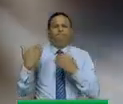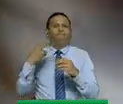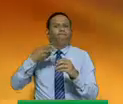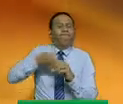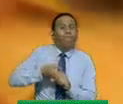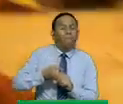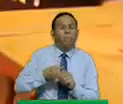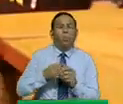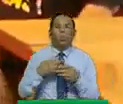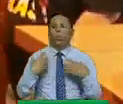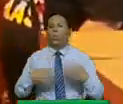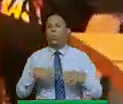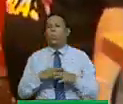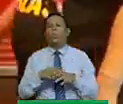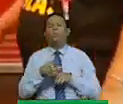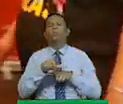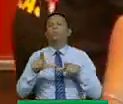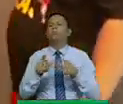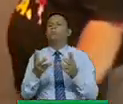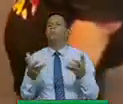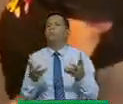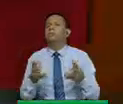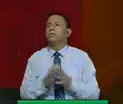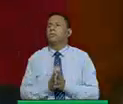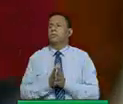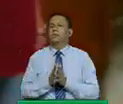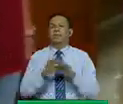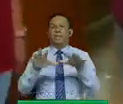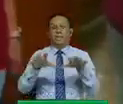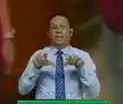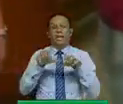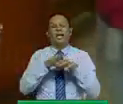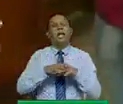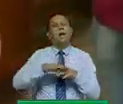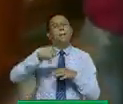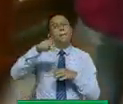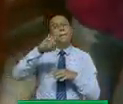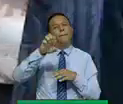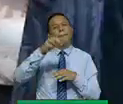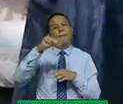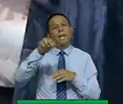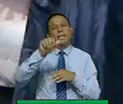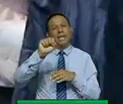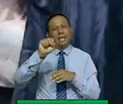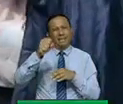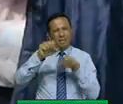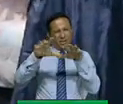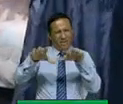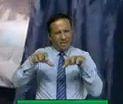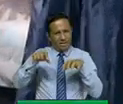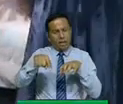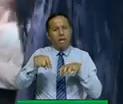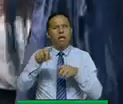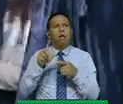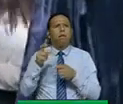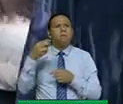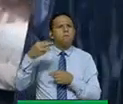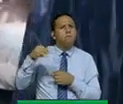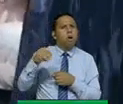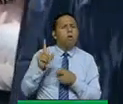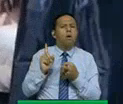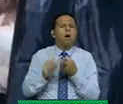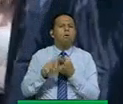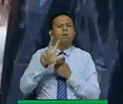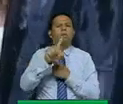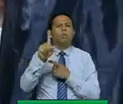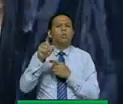El ciclo se llevará a cabo en el Estudio Pulsen en Las Peñas, todos los días miércoles, desde el 13 de julio al 31 de agosto, con dos